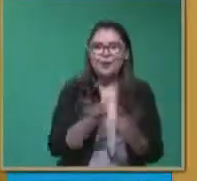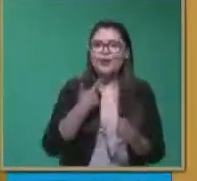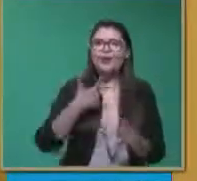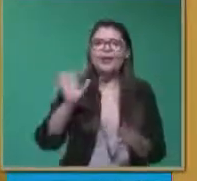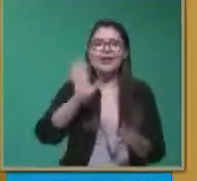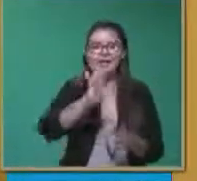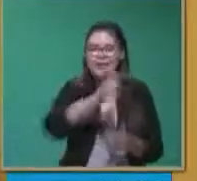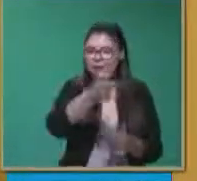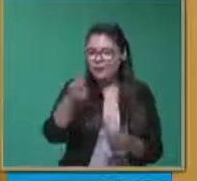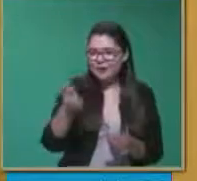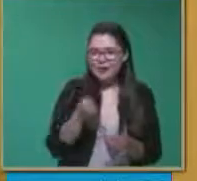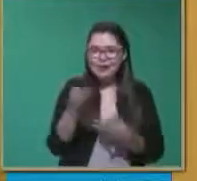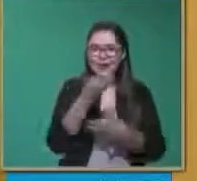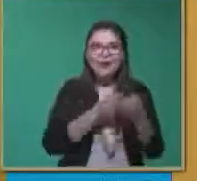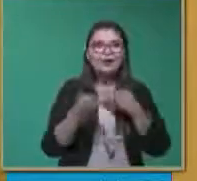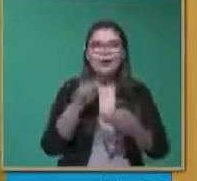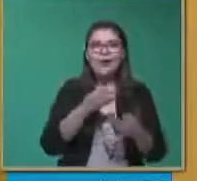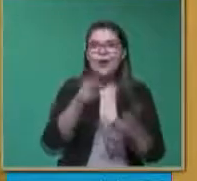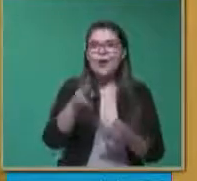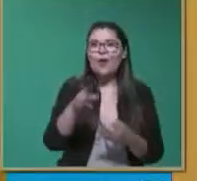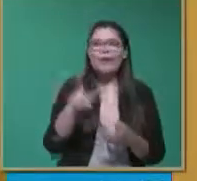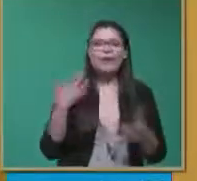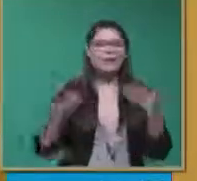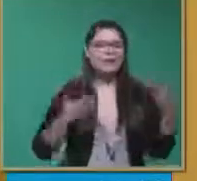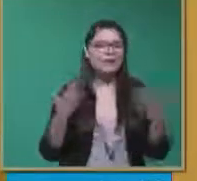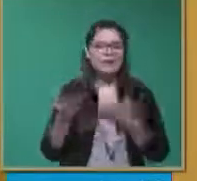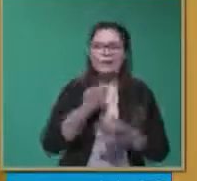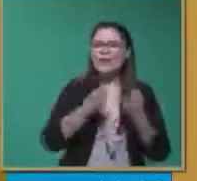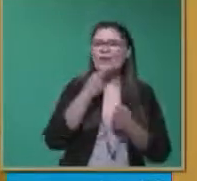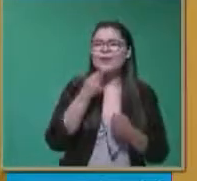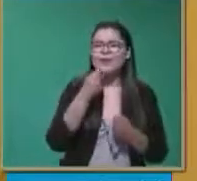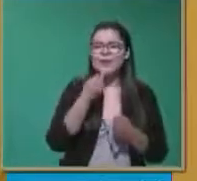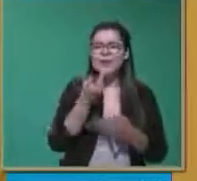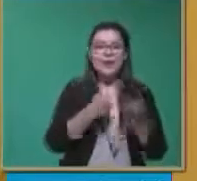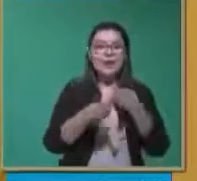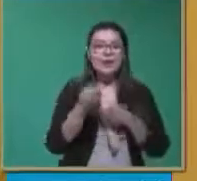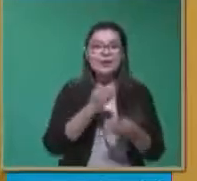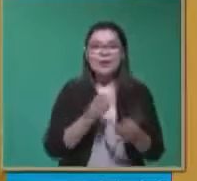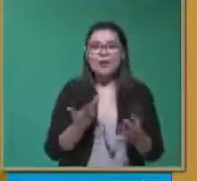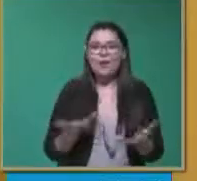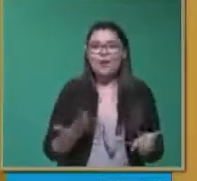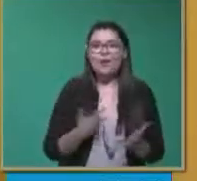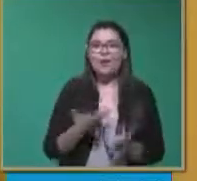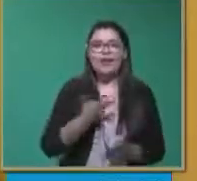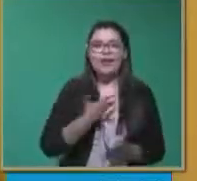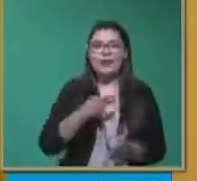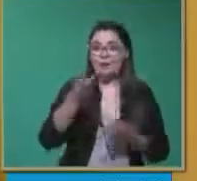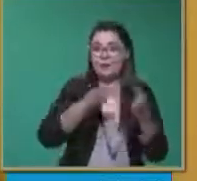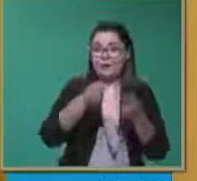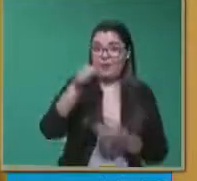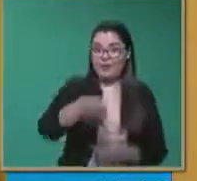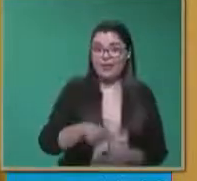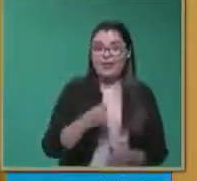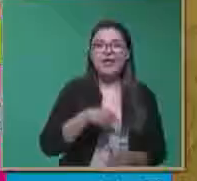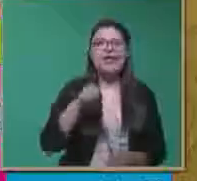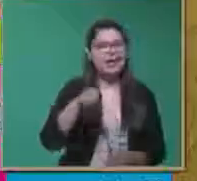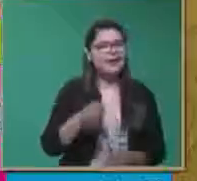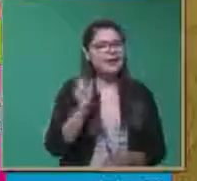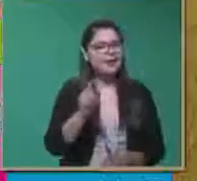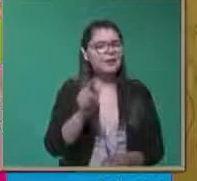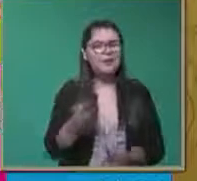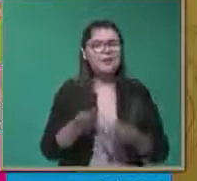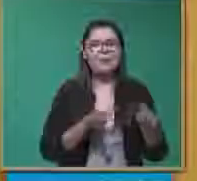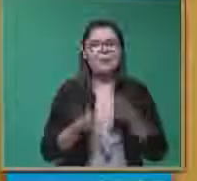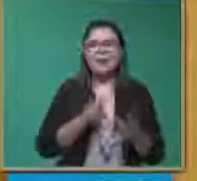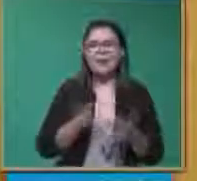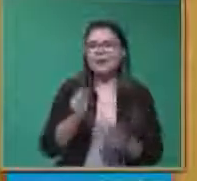que disfruten su bolsita, su show, todo lo que les tienen preparado los maestros, pero también nosotros les tenemos preparado un día muy especial, pero no